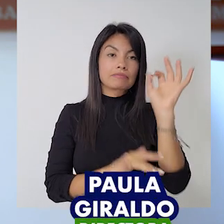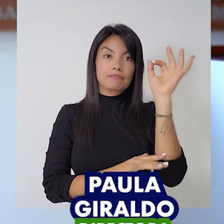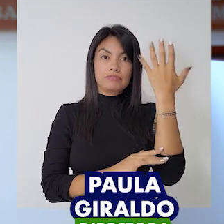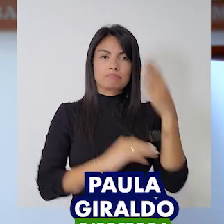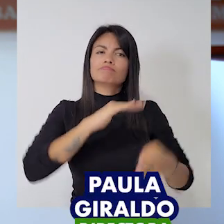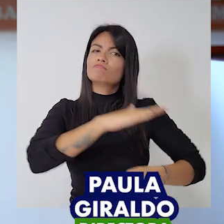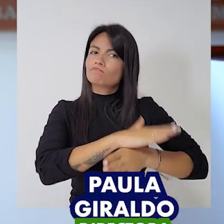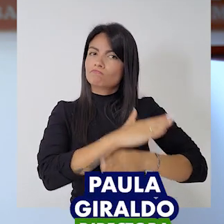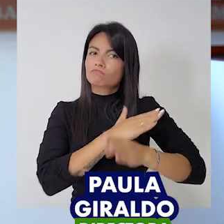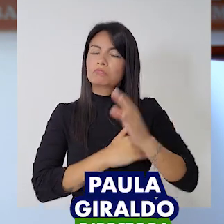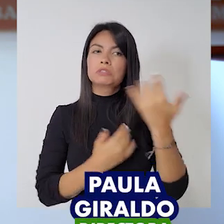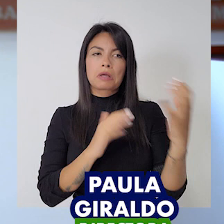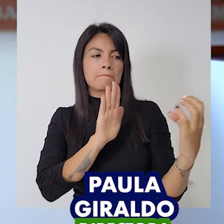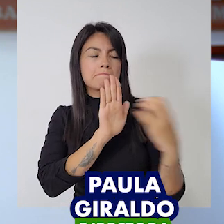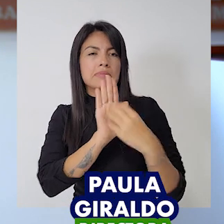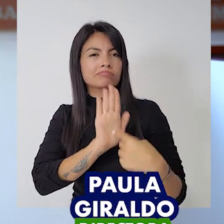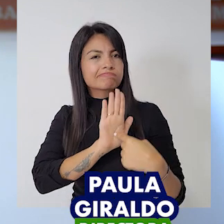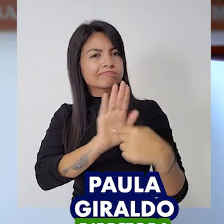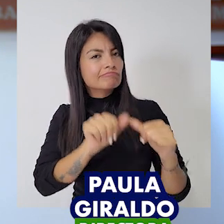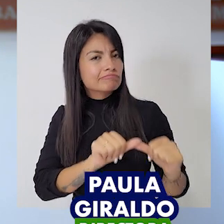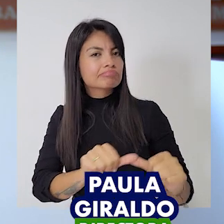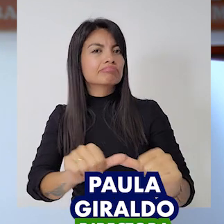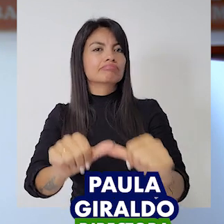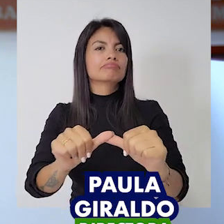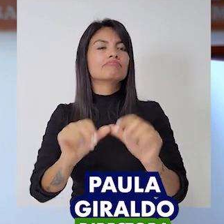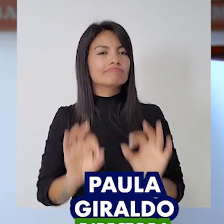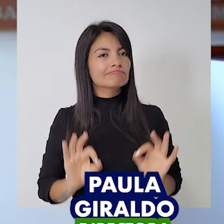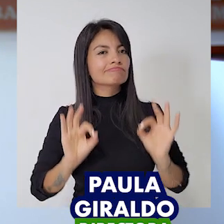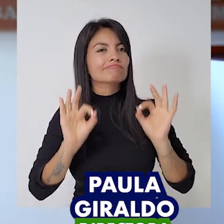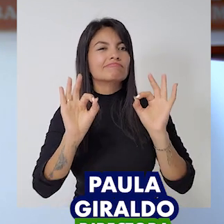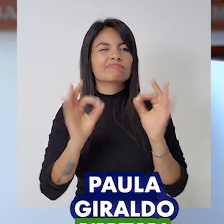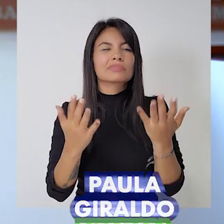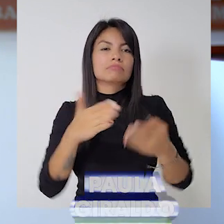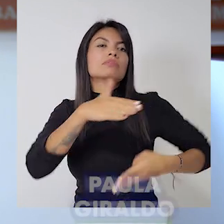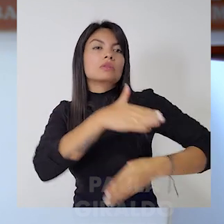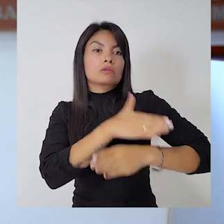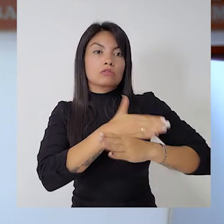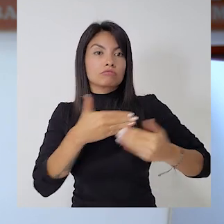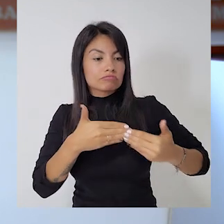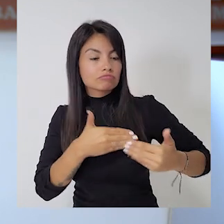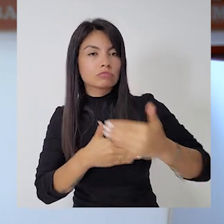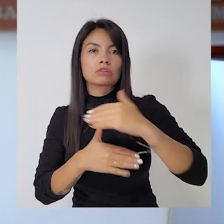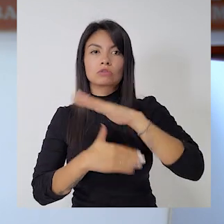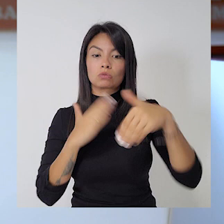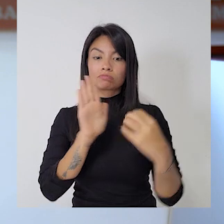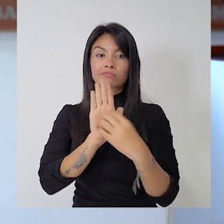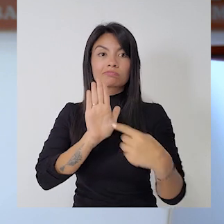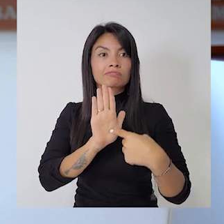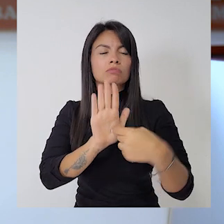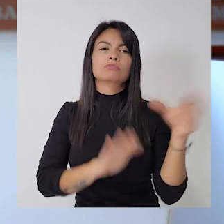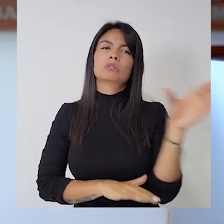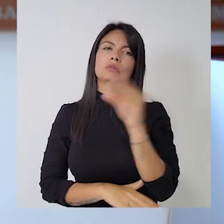el sostenimiento de nuestro Label France Education y todos los estándares de calidad y de excelencia que conllevan también toda